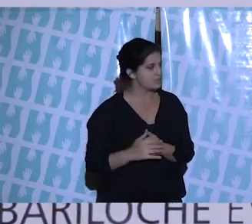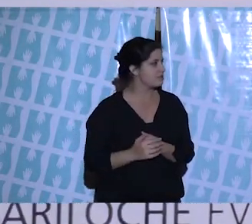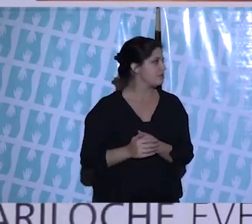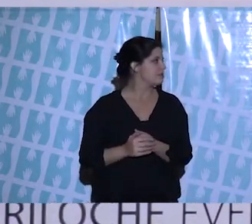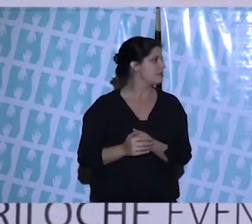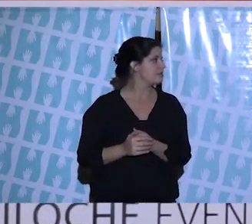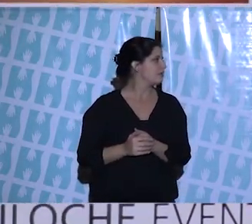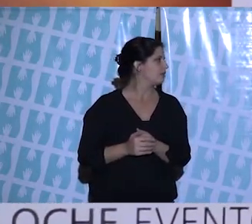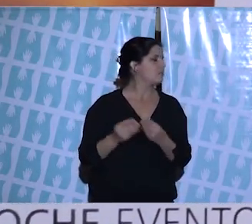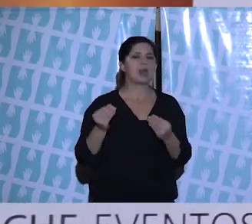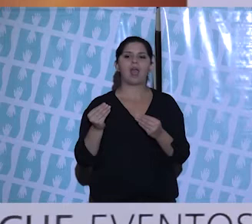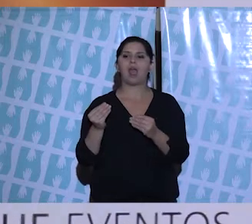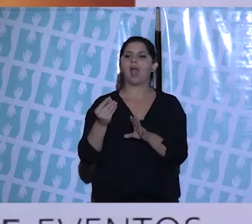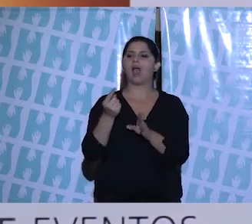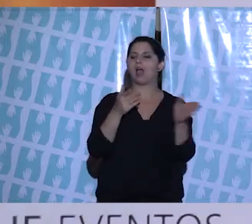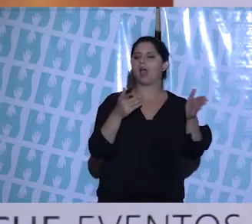para que entre